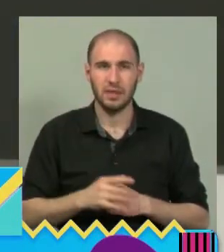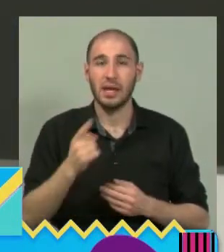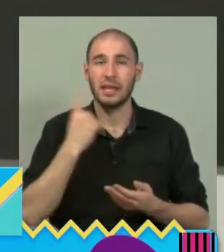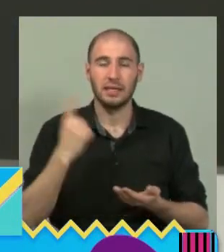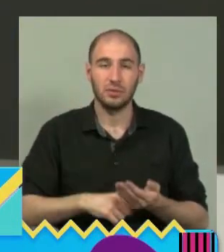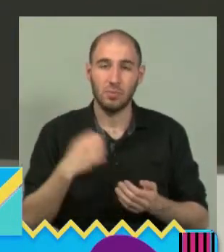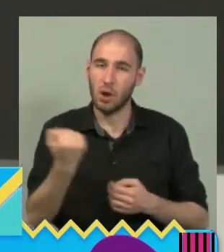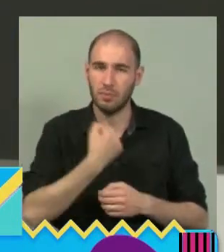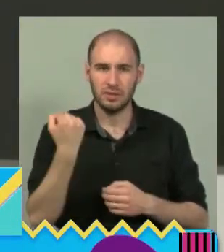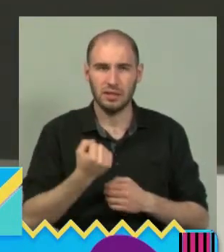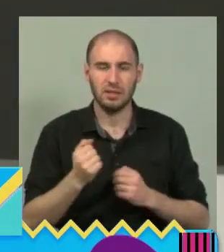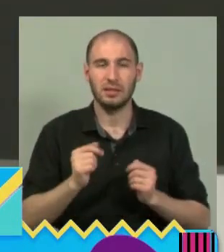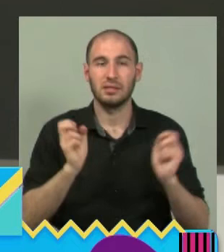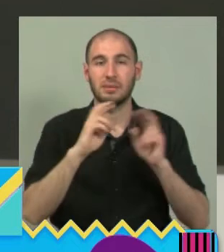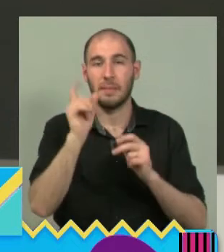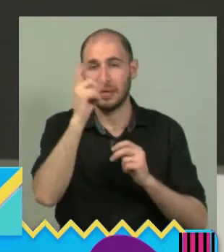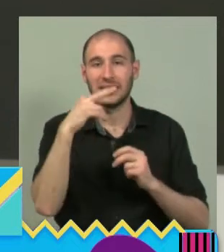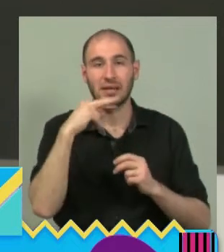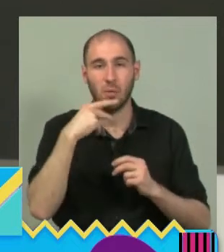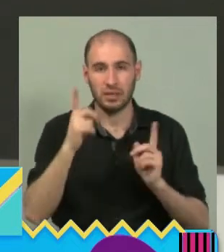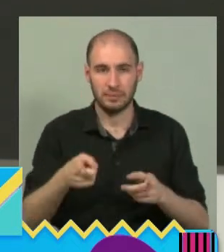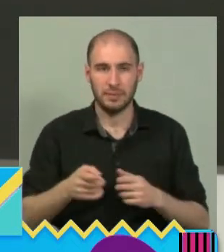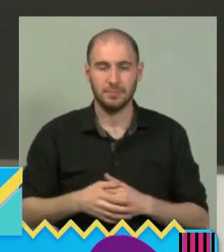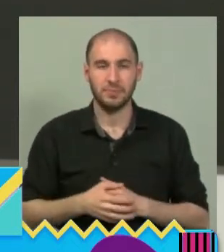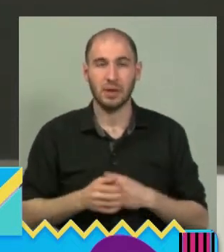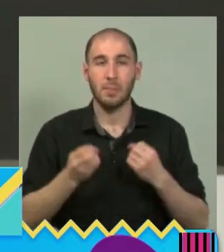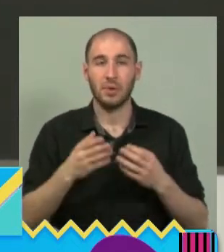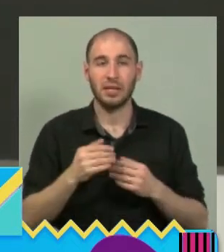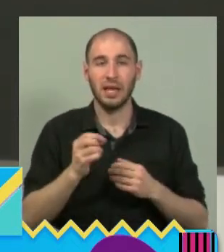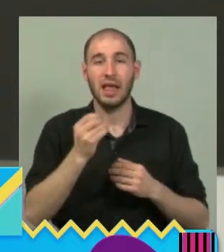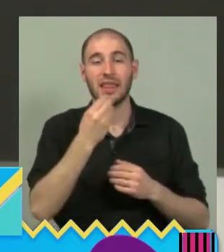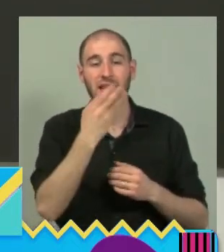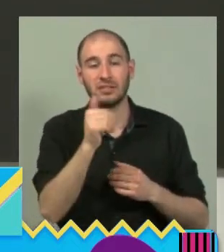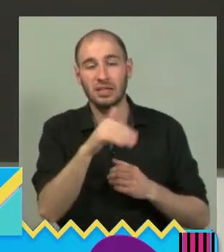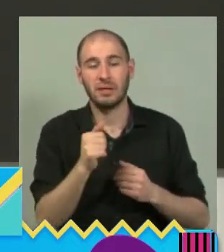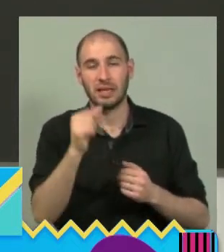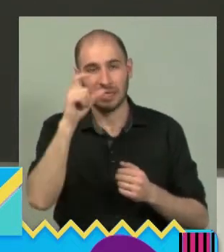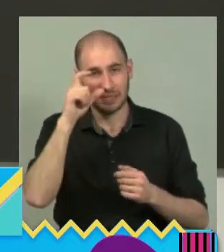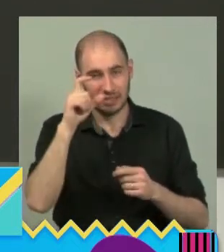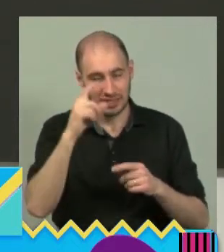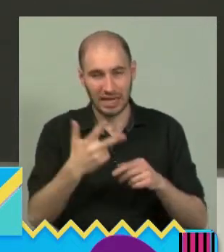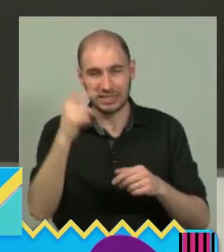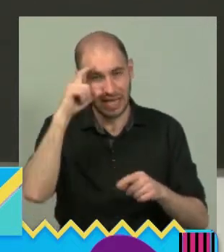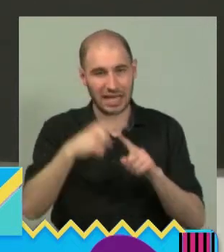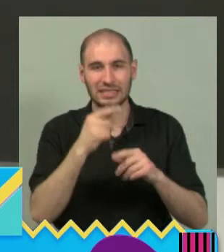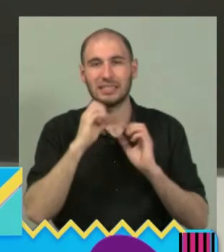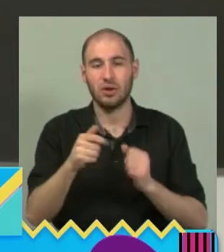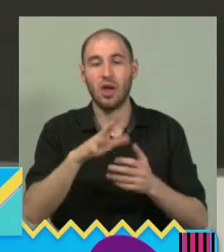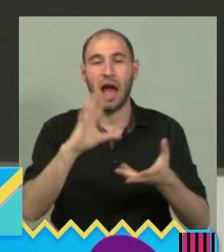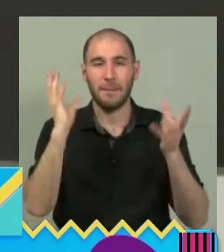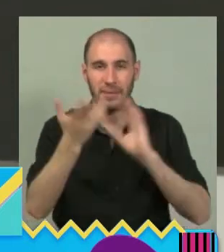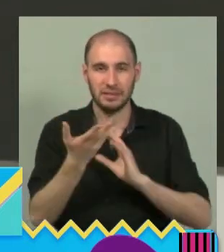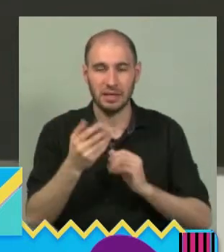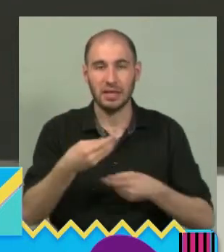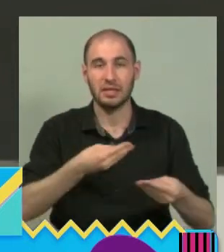medida histórica en cuanto a las minas de San Juan también, porque citó ahí clara indagatoria a 3 ex secretarios de Medio Ambiente de